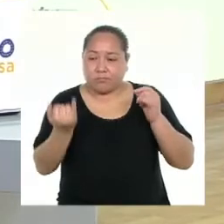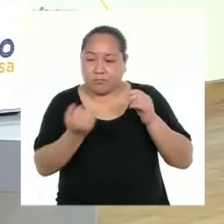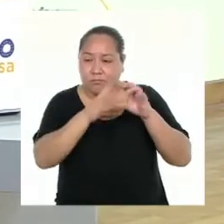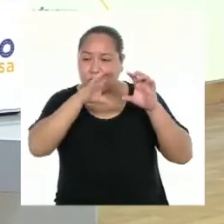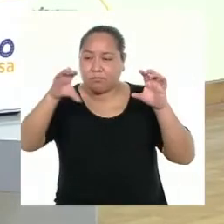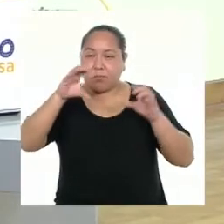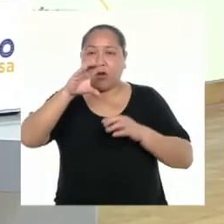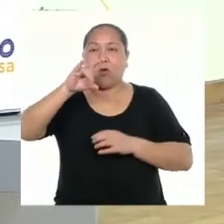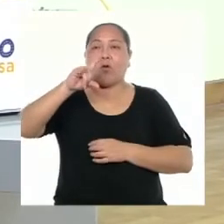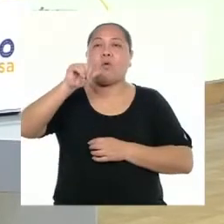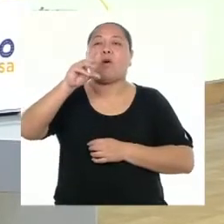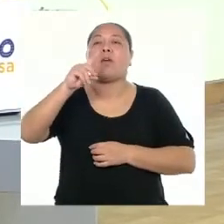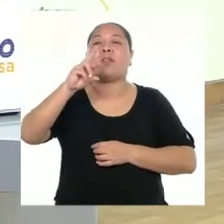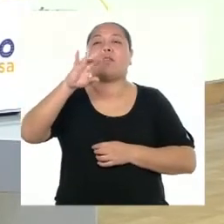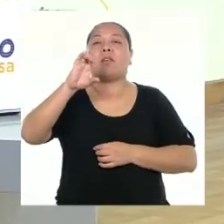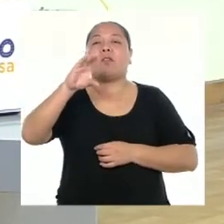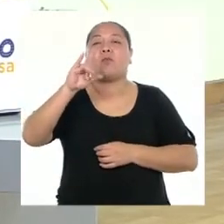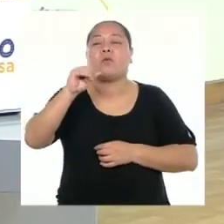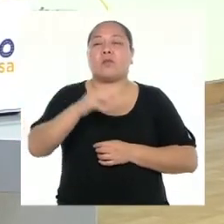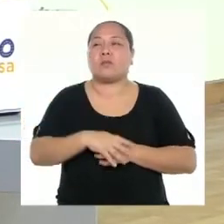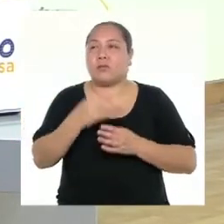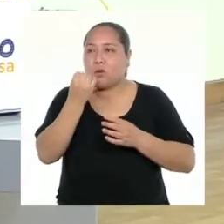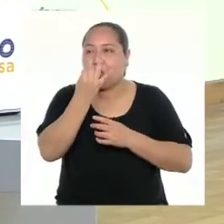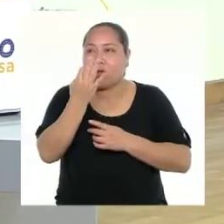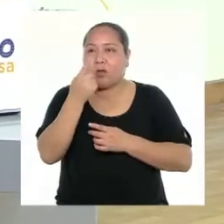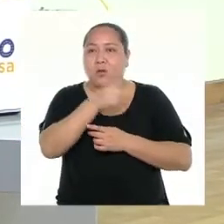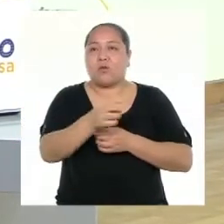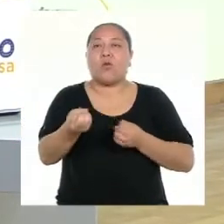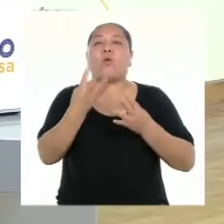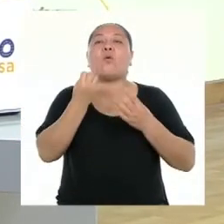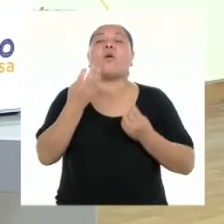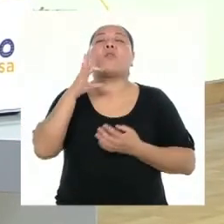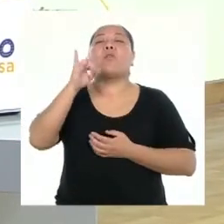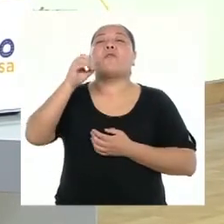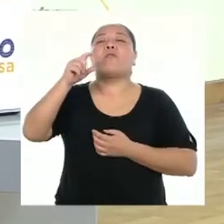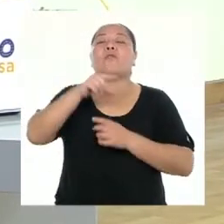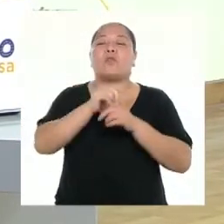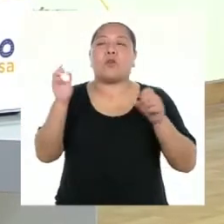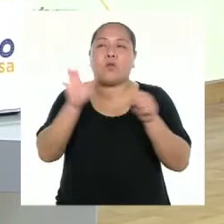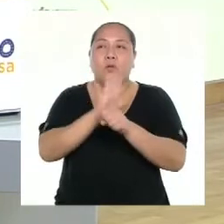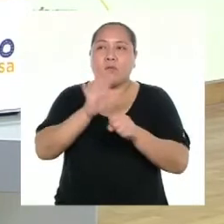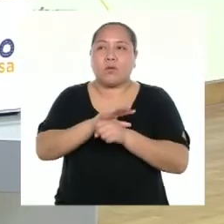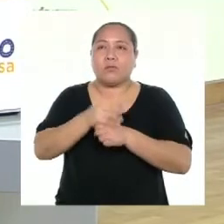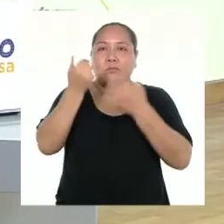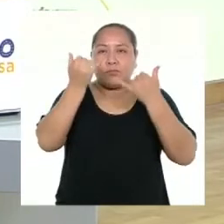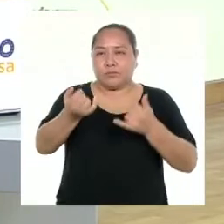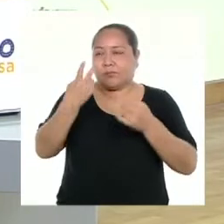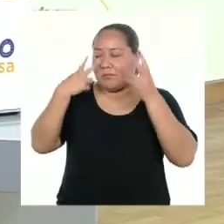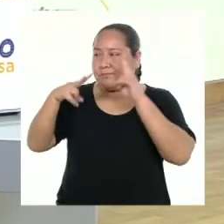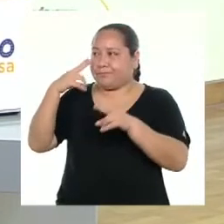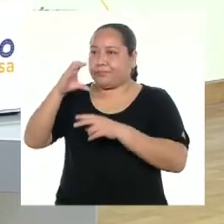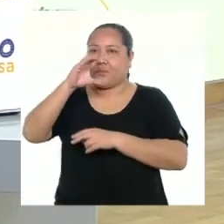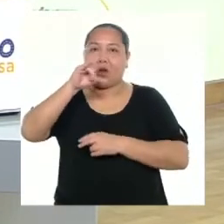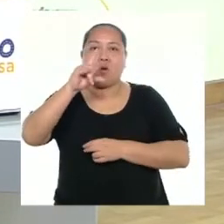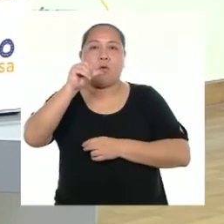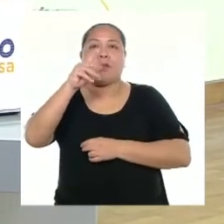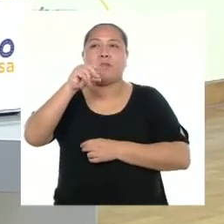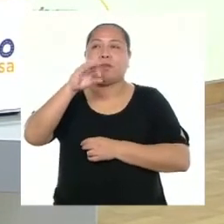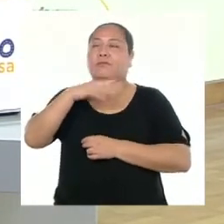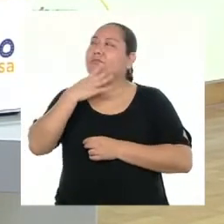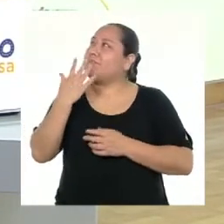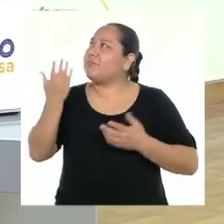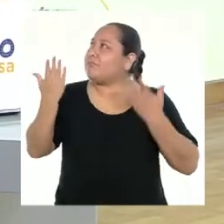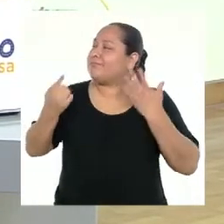con cuadrículas, contábamos los cuadraditos de las figuras para saber el área de la figura completa. Ahora, como se ven las cuadrículas del mapa, pensé